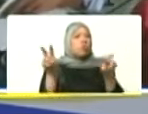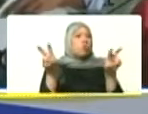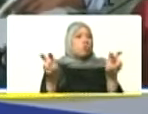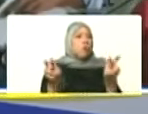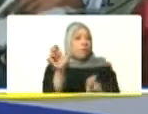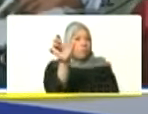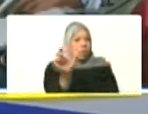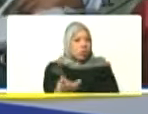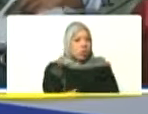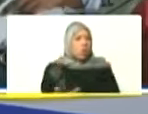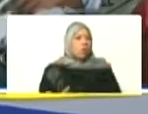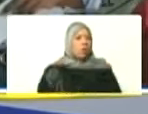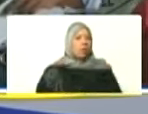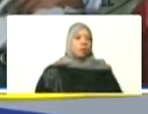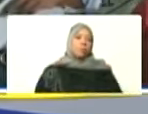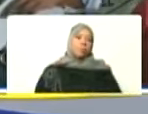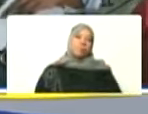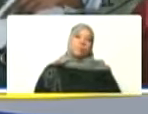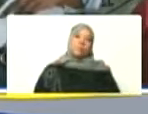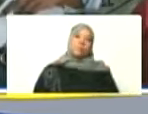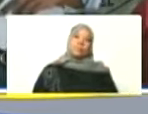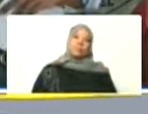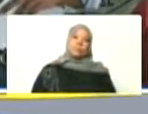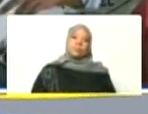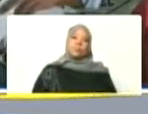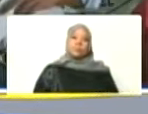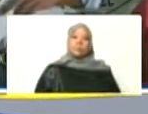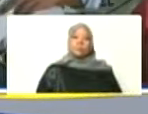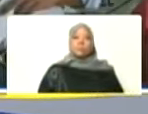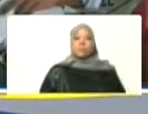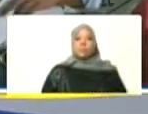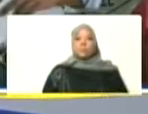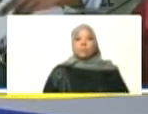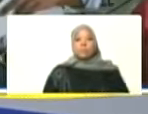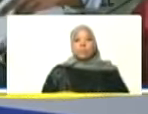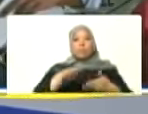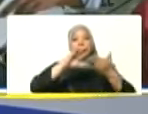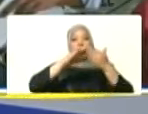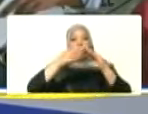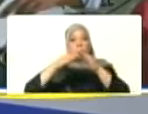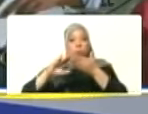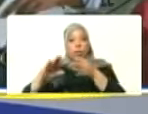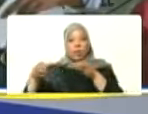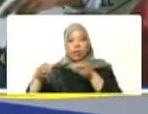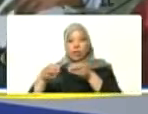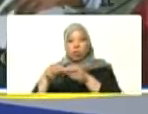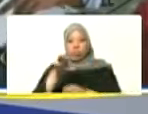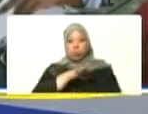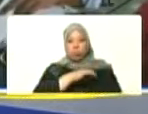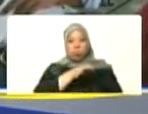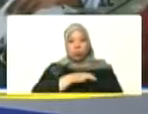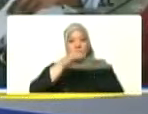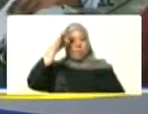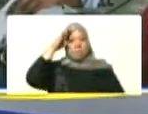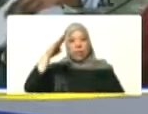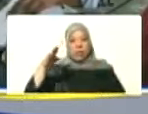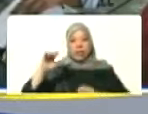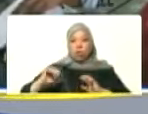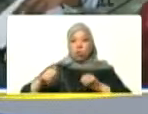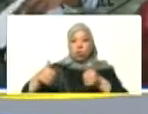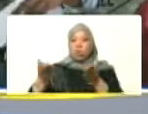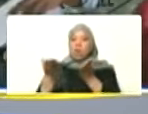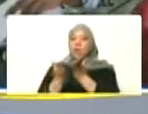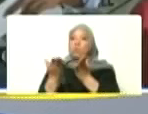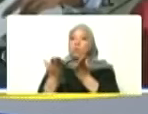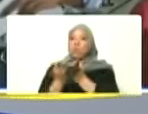Ahora, desde allá, desde las brigadas comunitarias militares de educación, en la unidad educativa